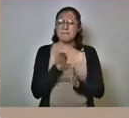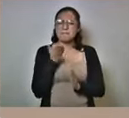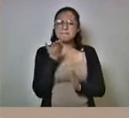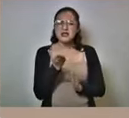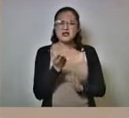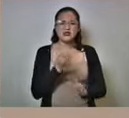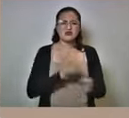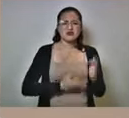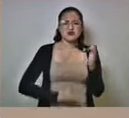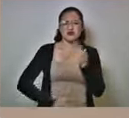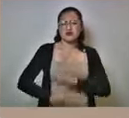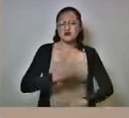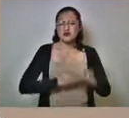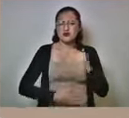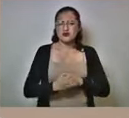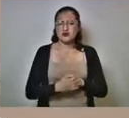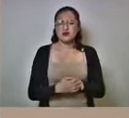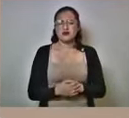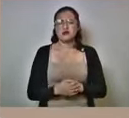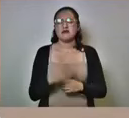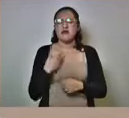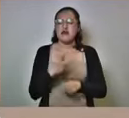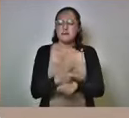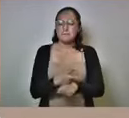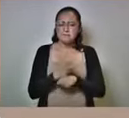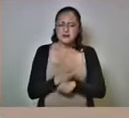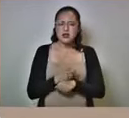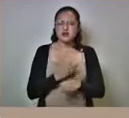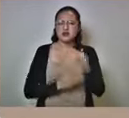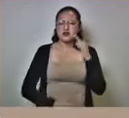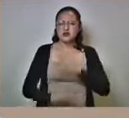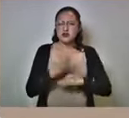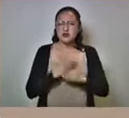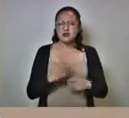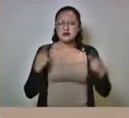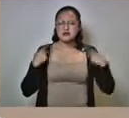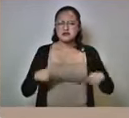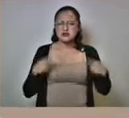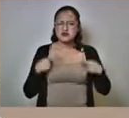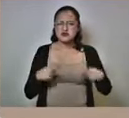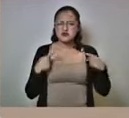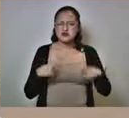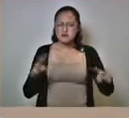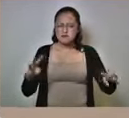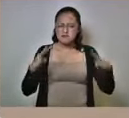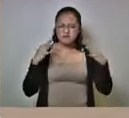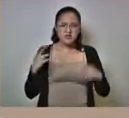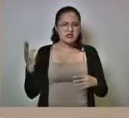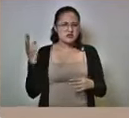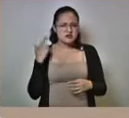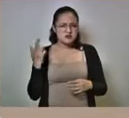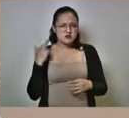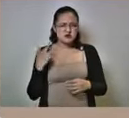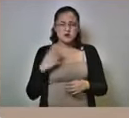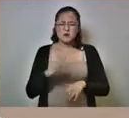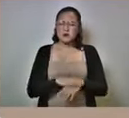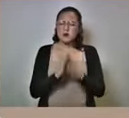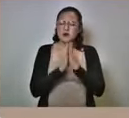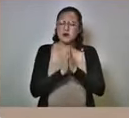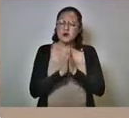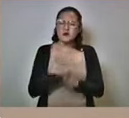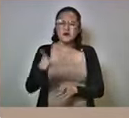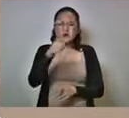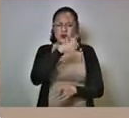les ruego, les exhorto a toda la sociedad de que